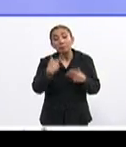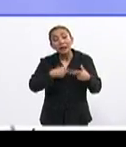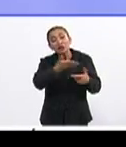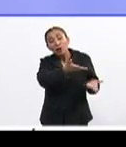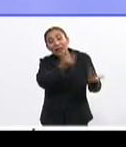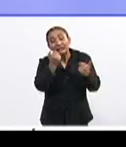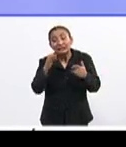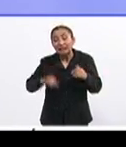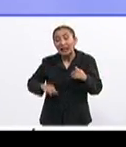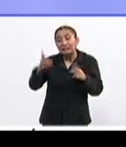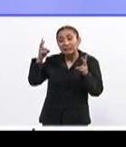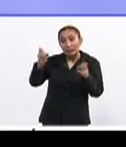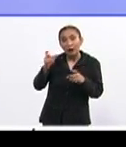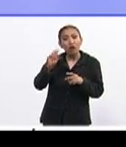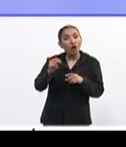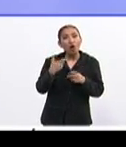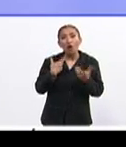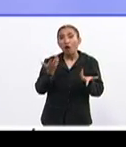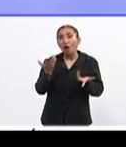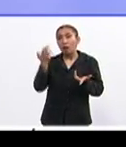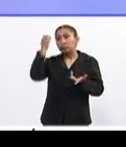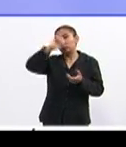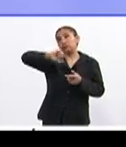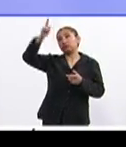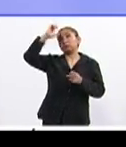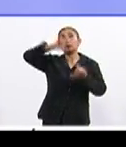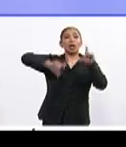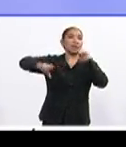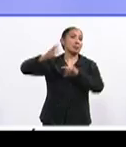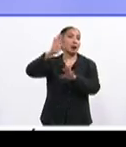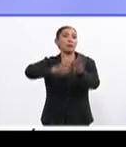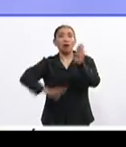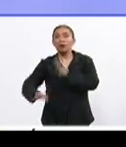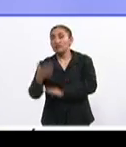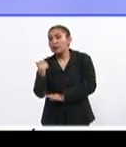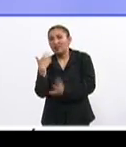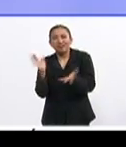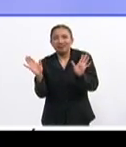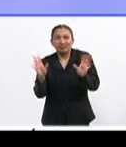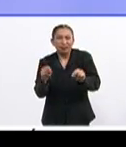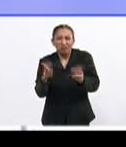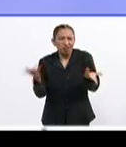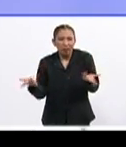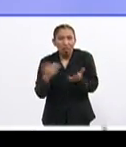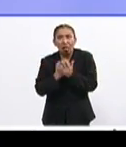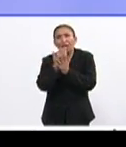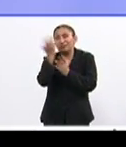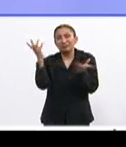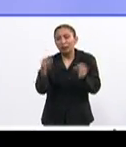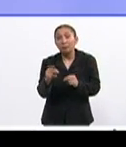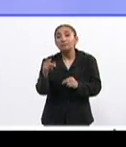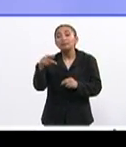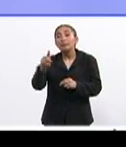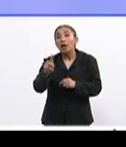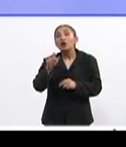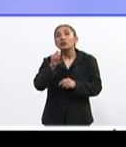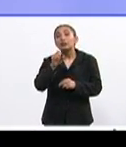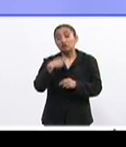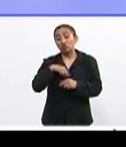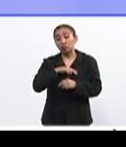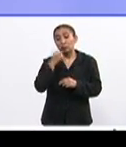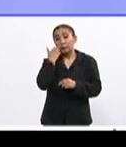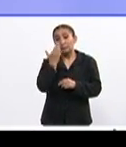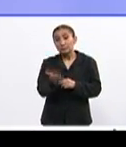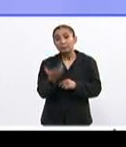público se interese por ese tema. No va a salir siendo un experto en química, en biología, en todo esto, definitivamente no, pero sí, nosotros